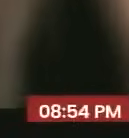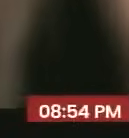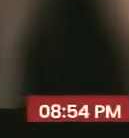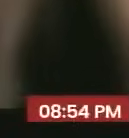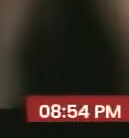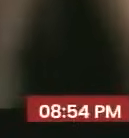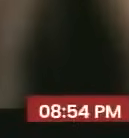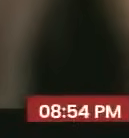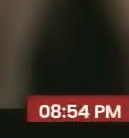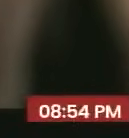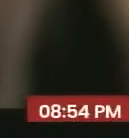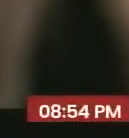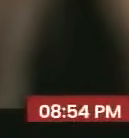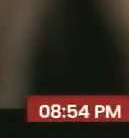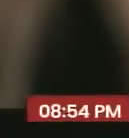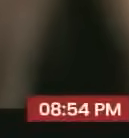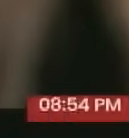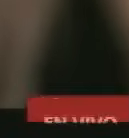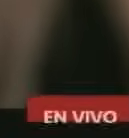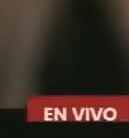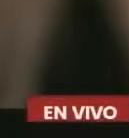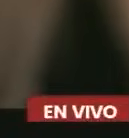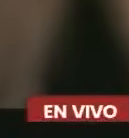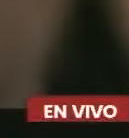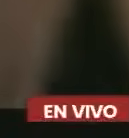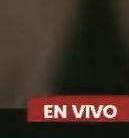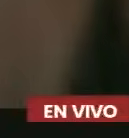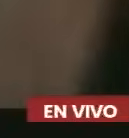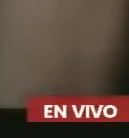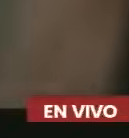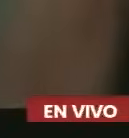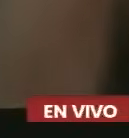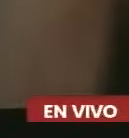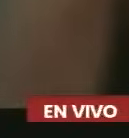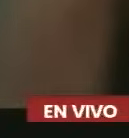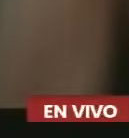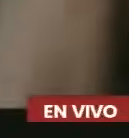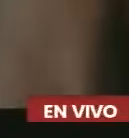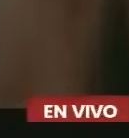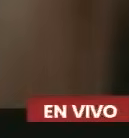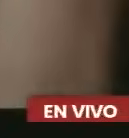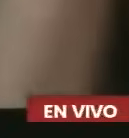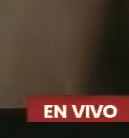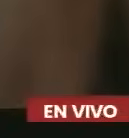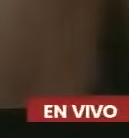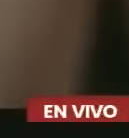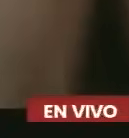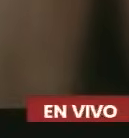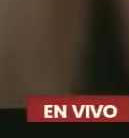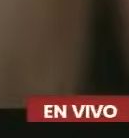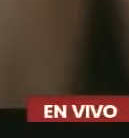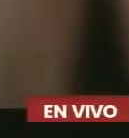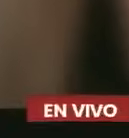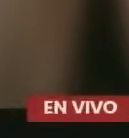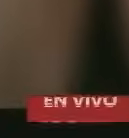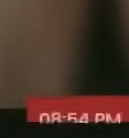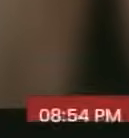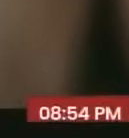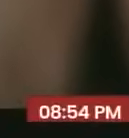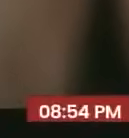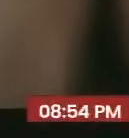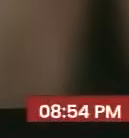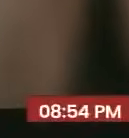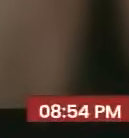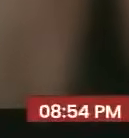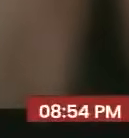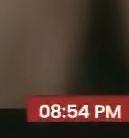1814 el territorio de Guyana ni siquiera era de Inglaterra, sino que era de Holanda. Entonces, Holanda fue obligada,